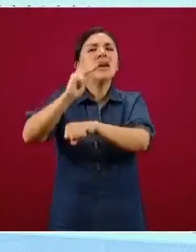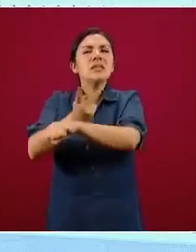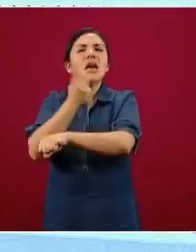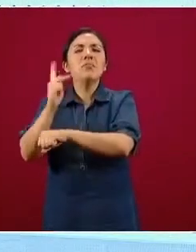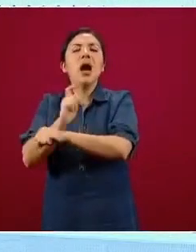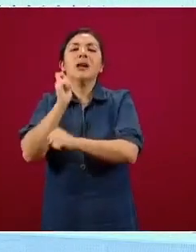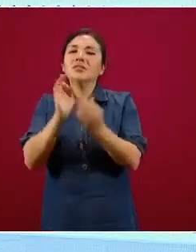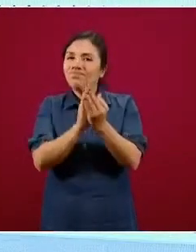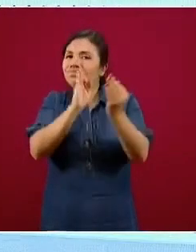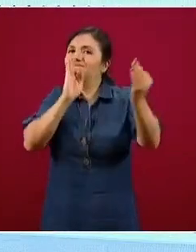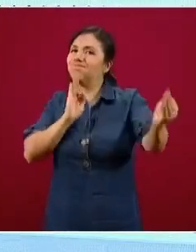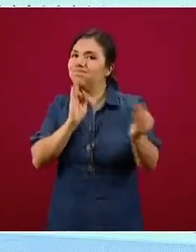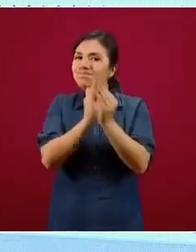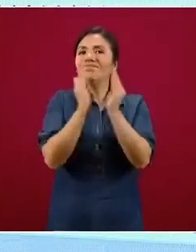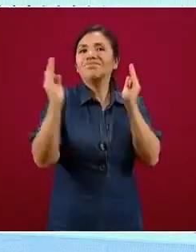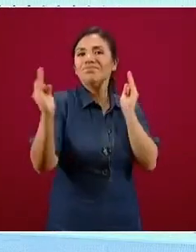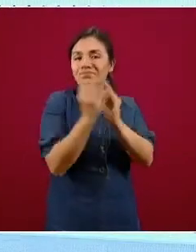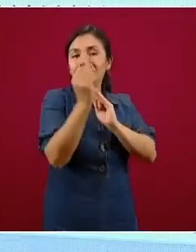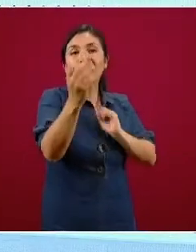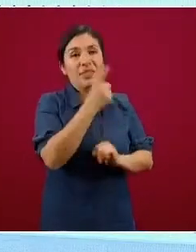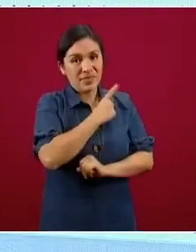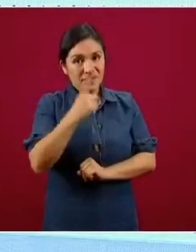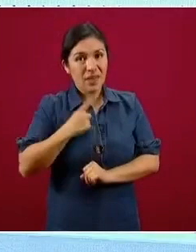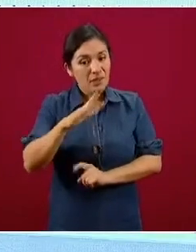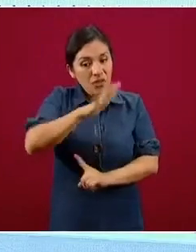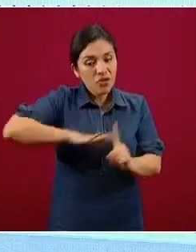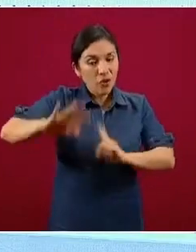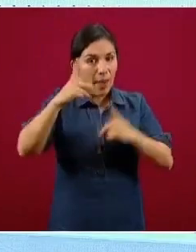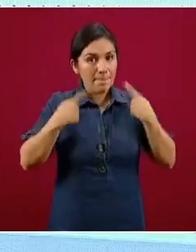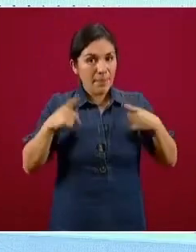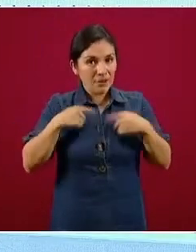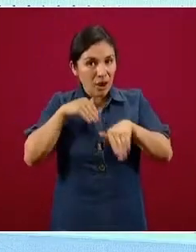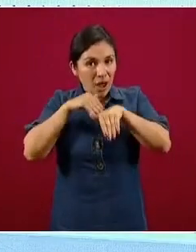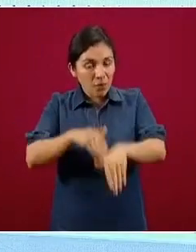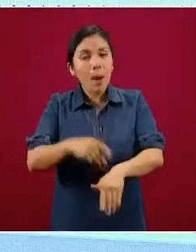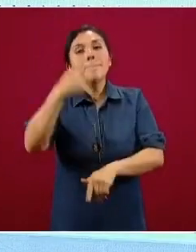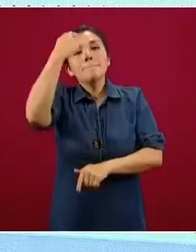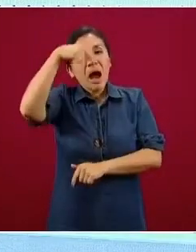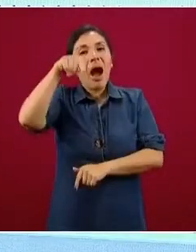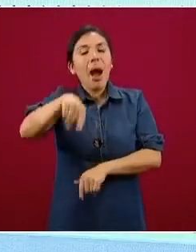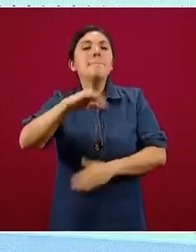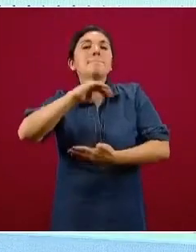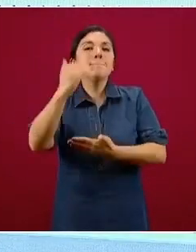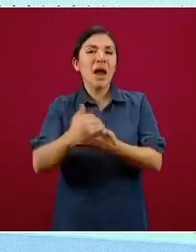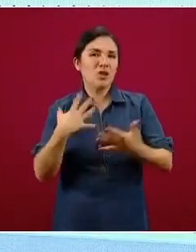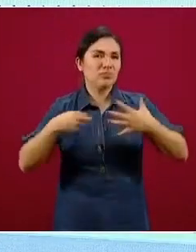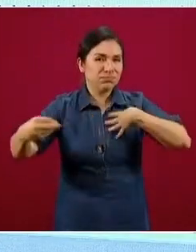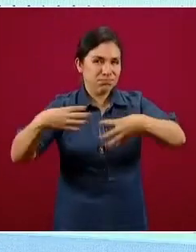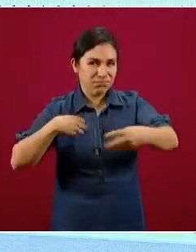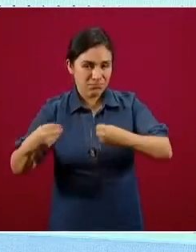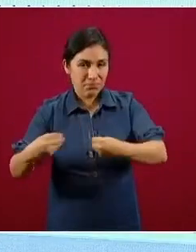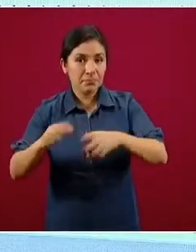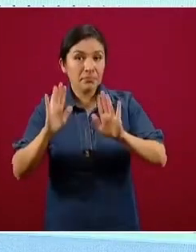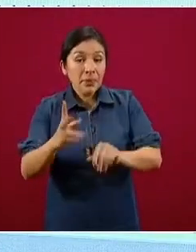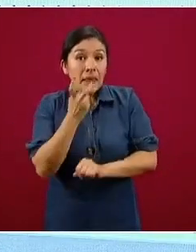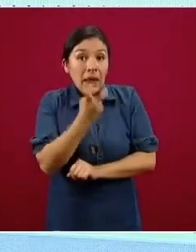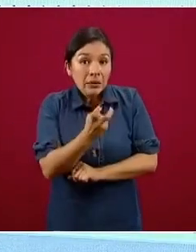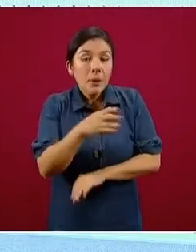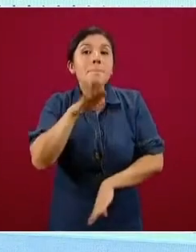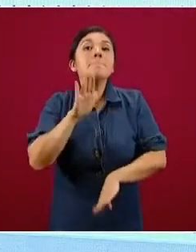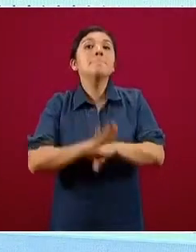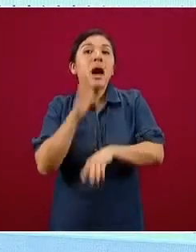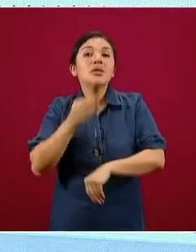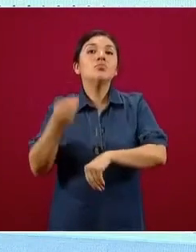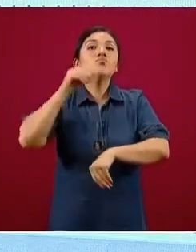el distanciamiento físico de la población con el propósito de disminuir los contagios, vamos a estar